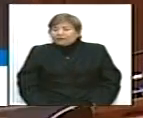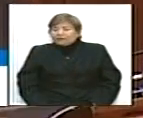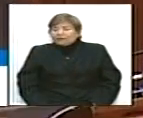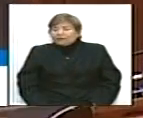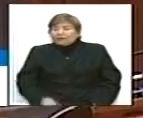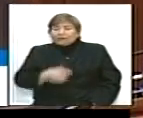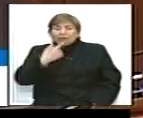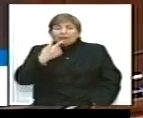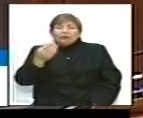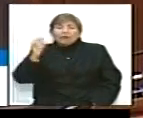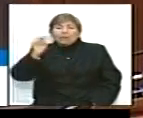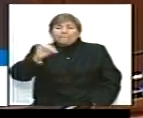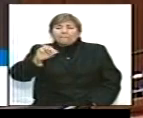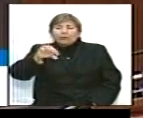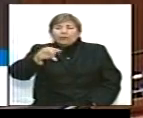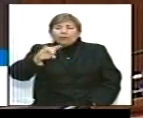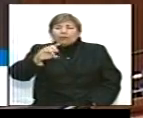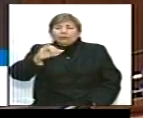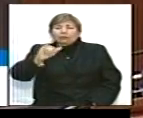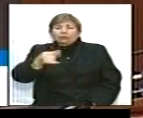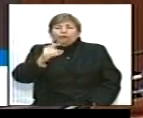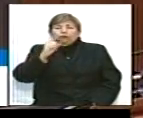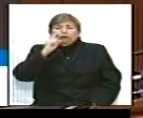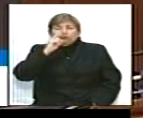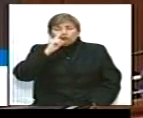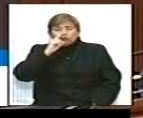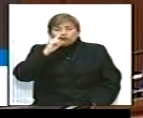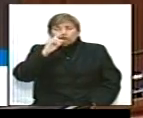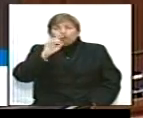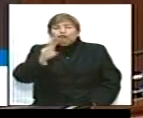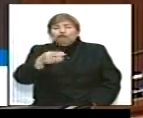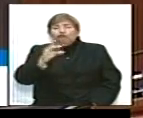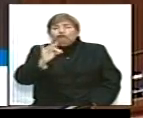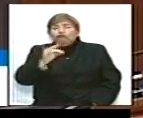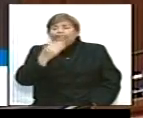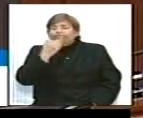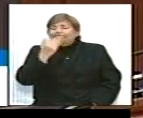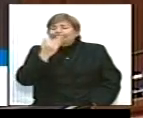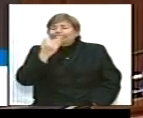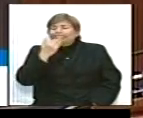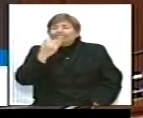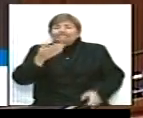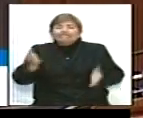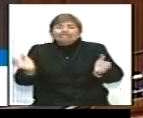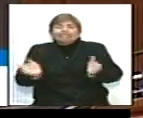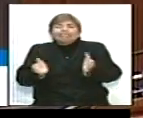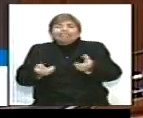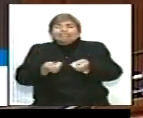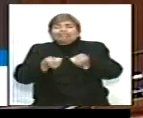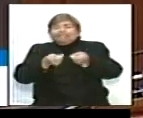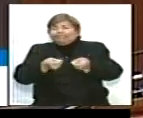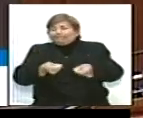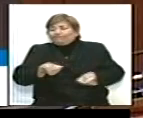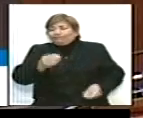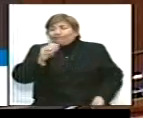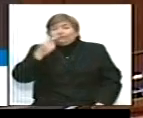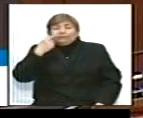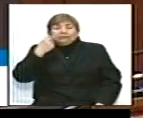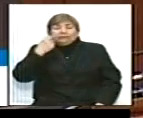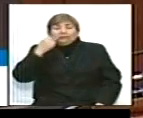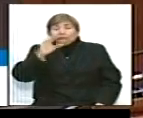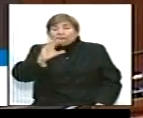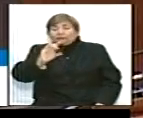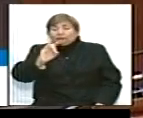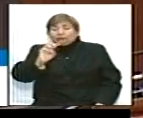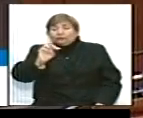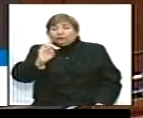¿Cómo fue el moqueguazo junio 2008? ¿Quién fue el impulsor? Senor Cueva,